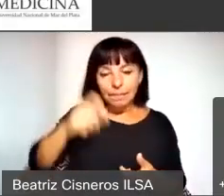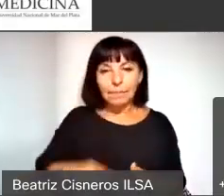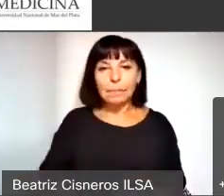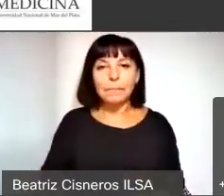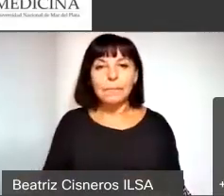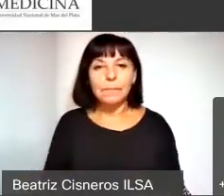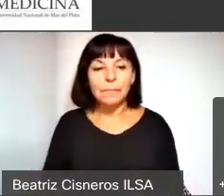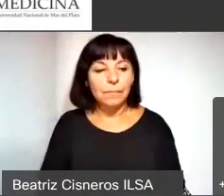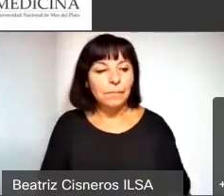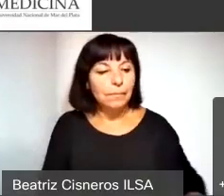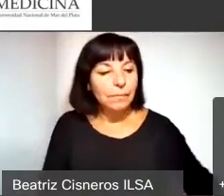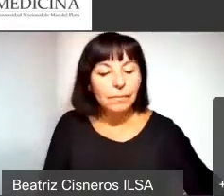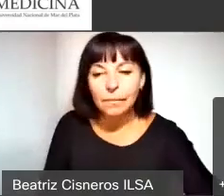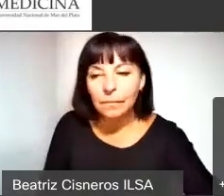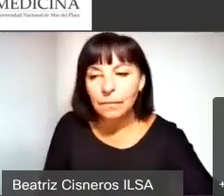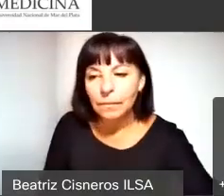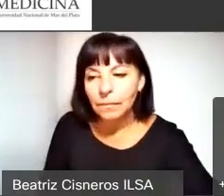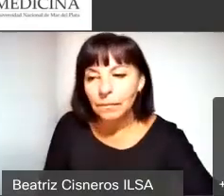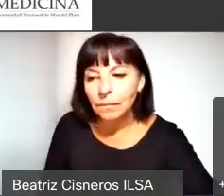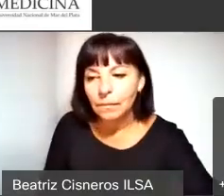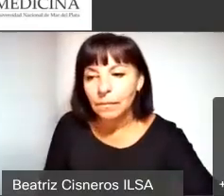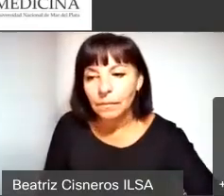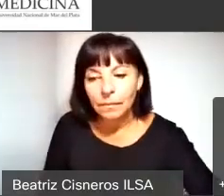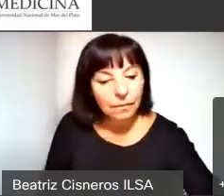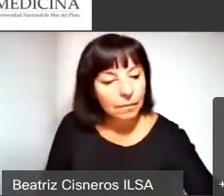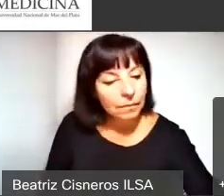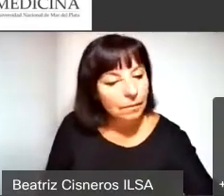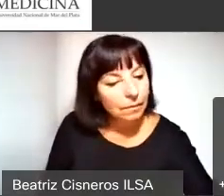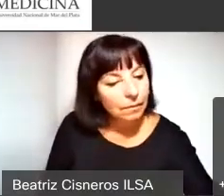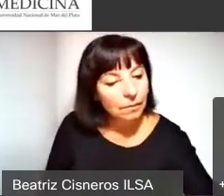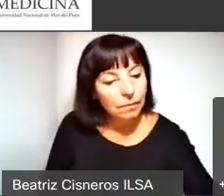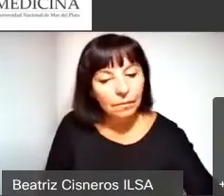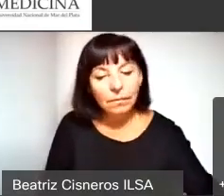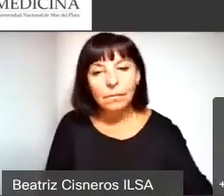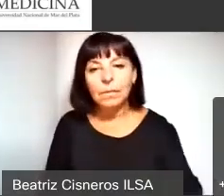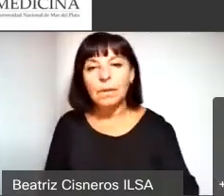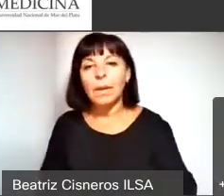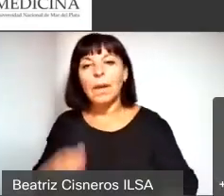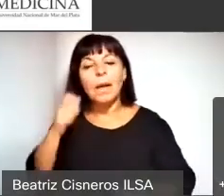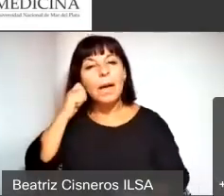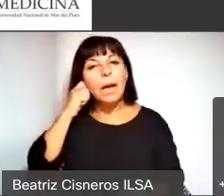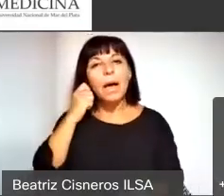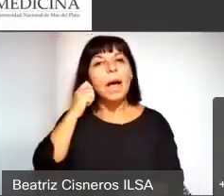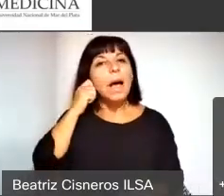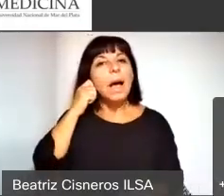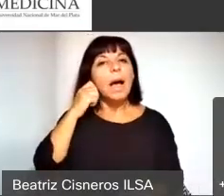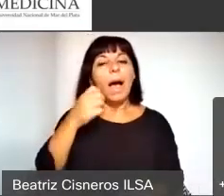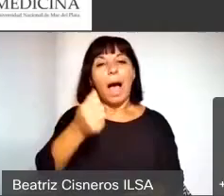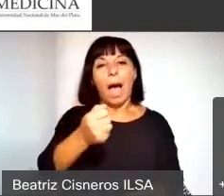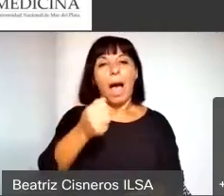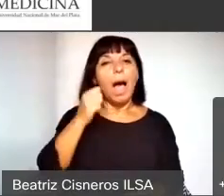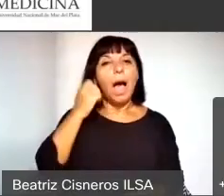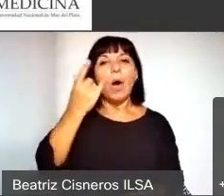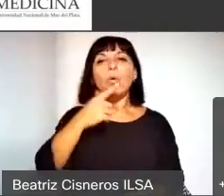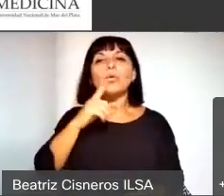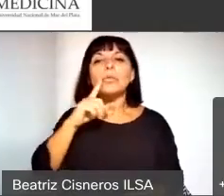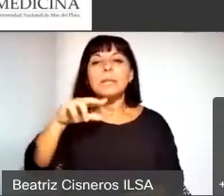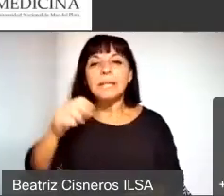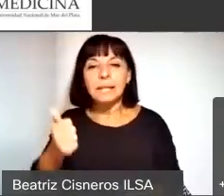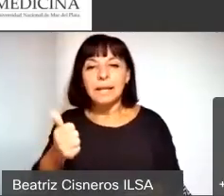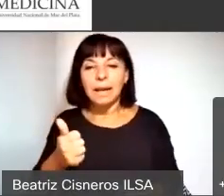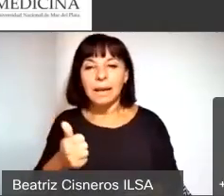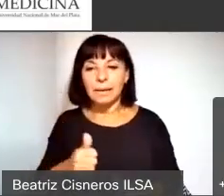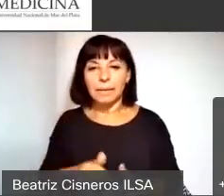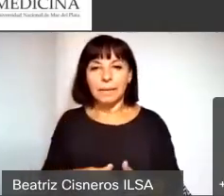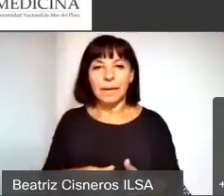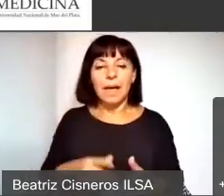Bien. Lucas, te interrumpo, perdóname, Sí. porque acá Agustina nos hace una pregunta que es interesante con respecto a que al agua no